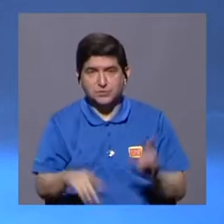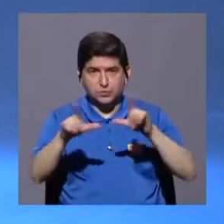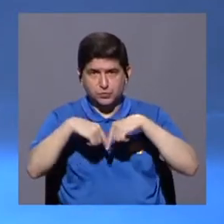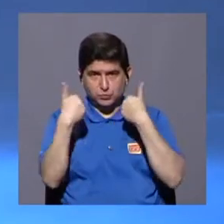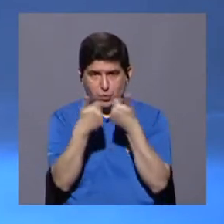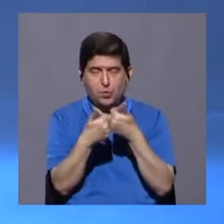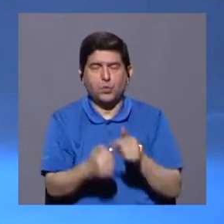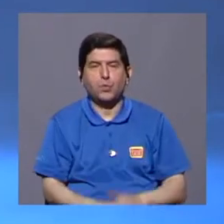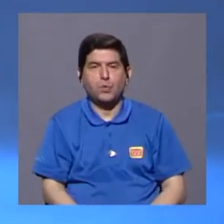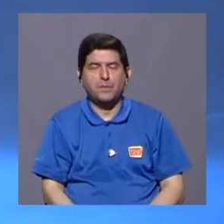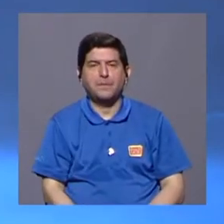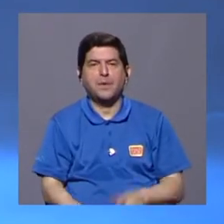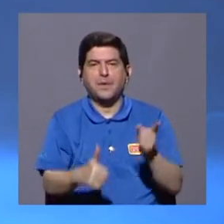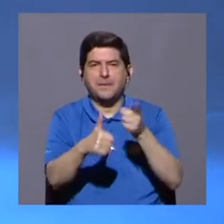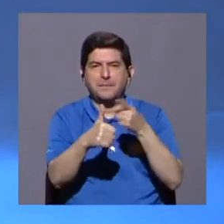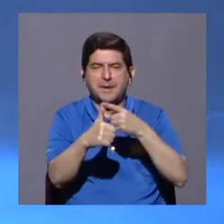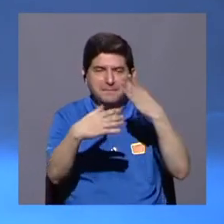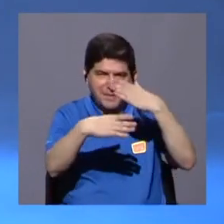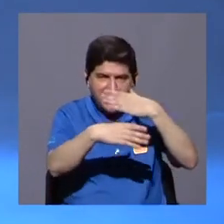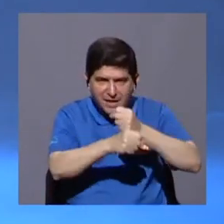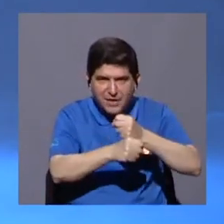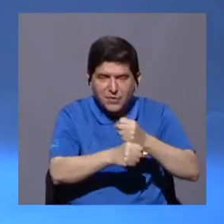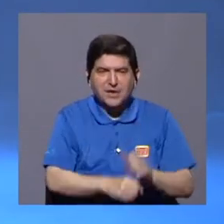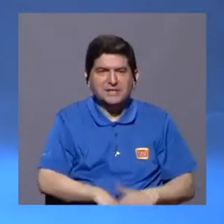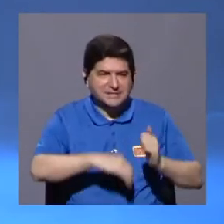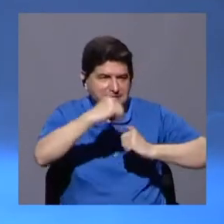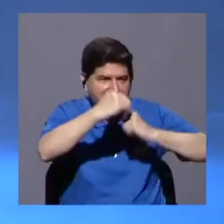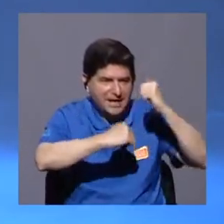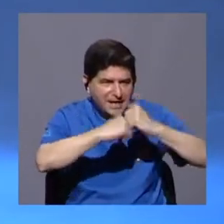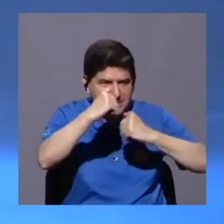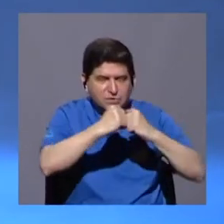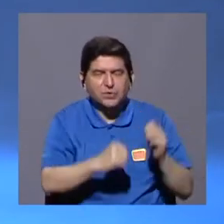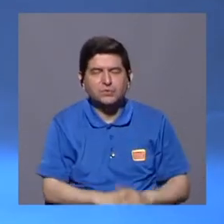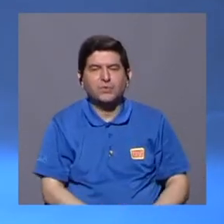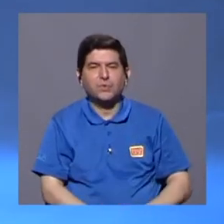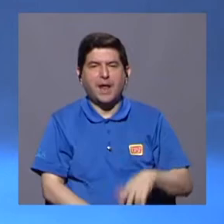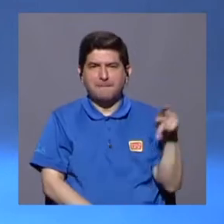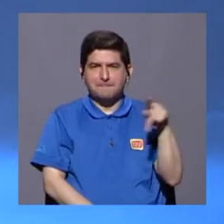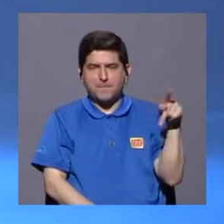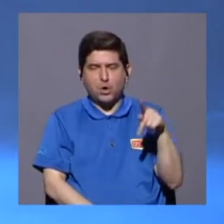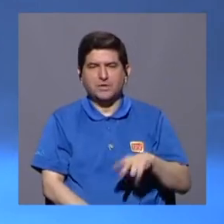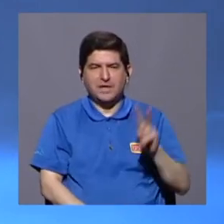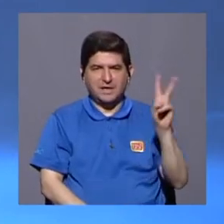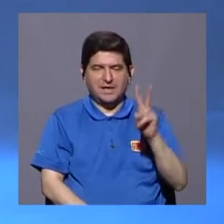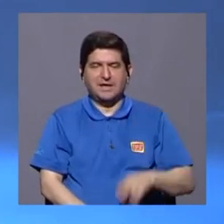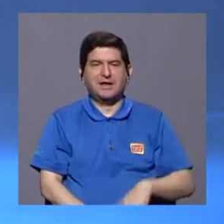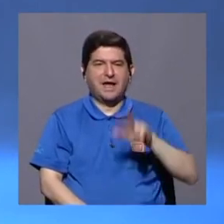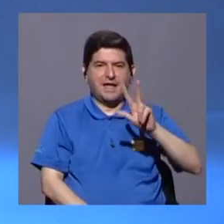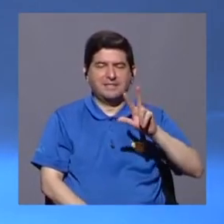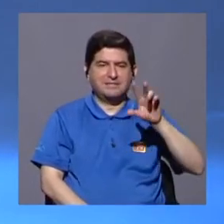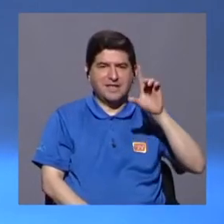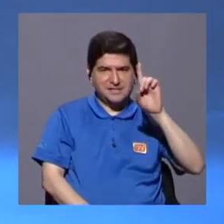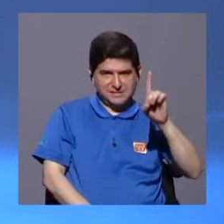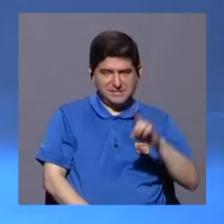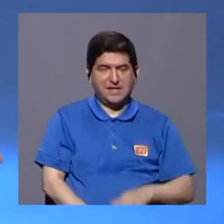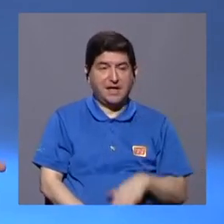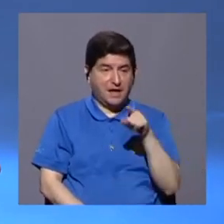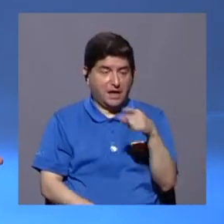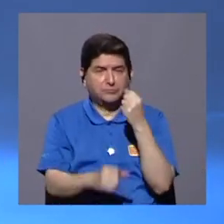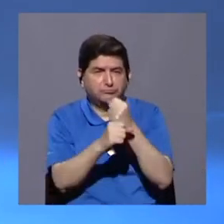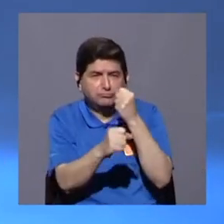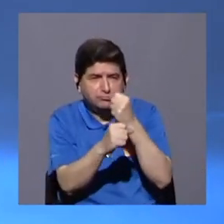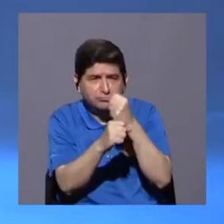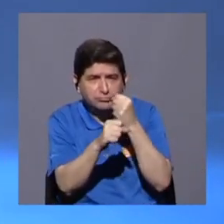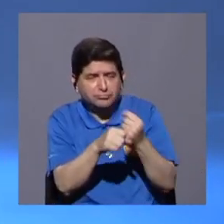magellan que fue el primero que hizo la estructura de la proteína del virus en tercera dimensión ellos venían trabajando